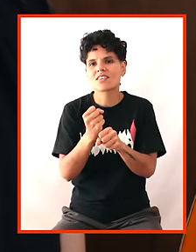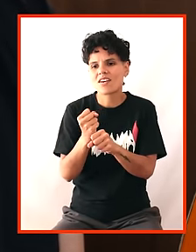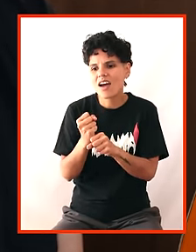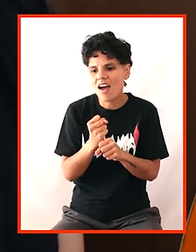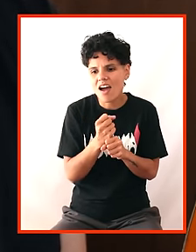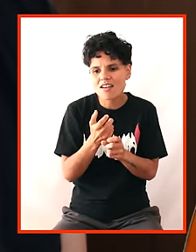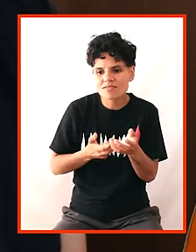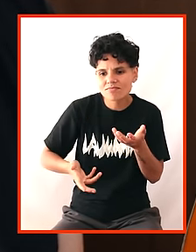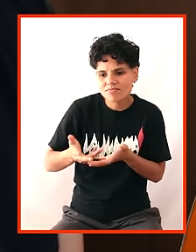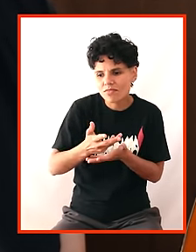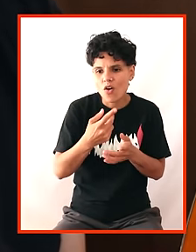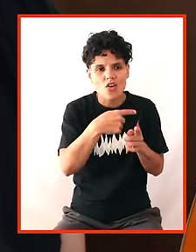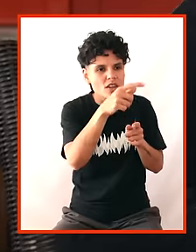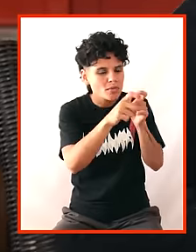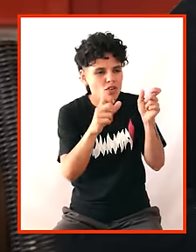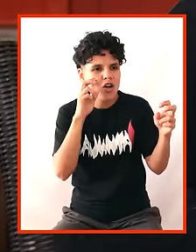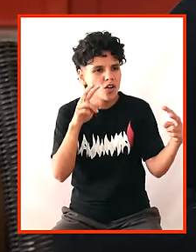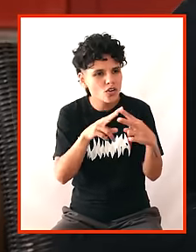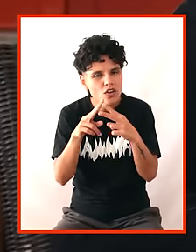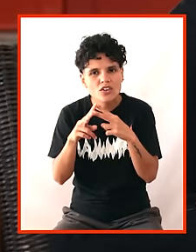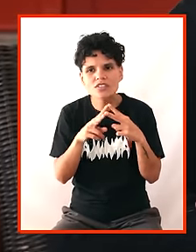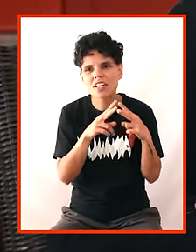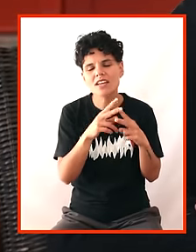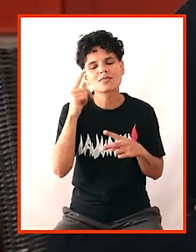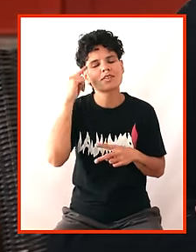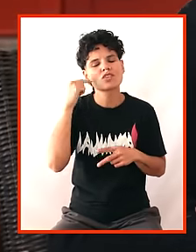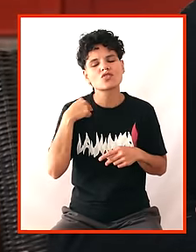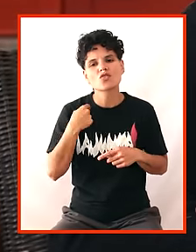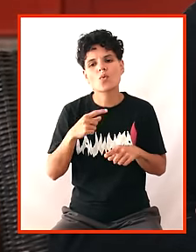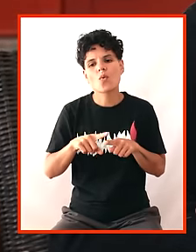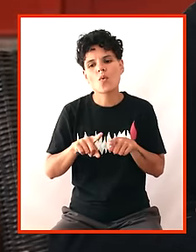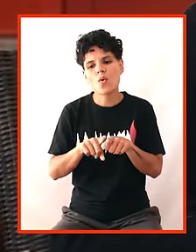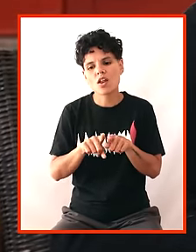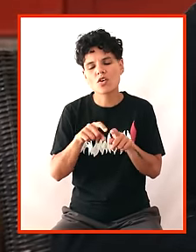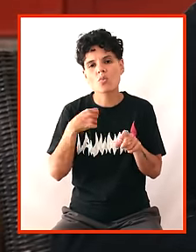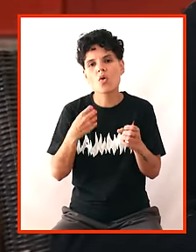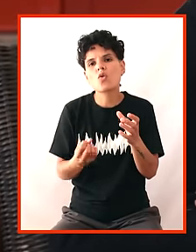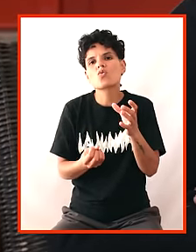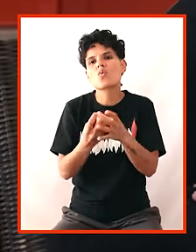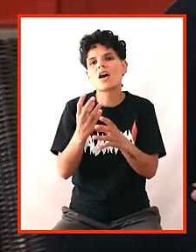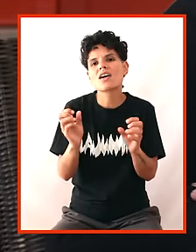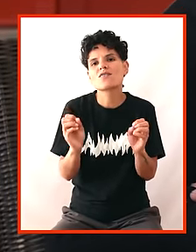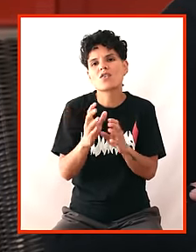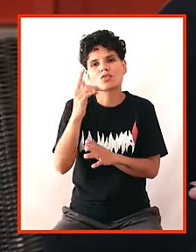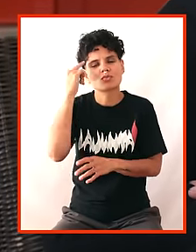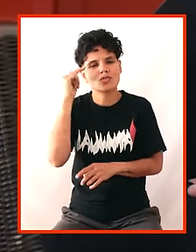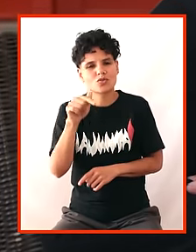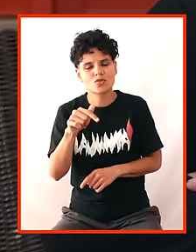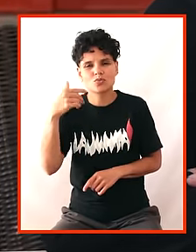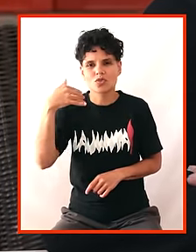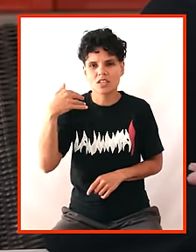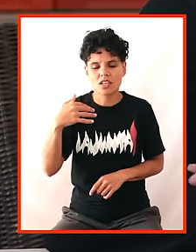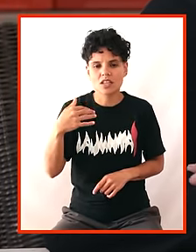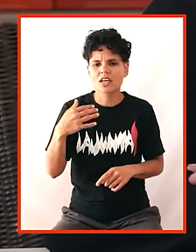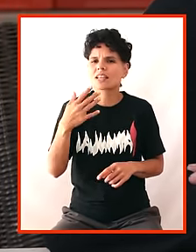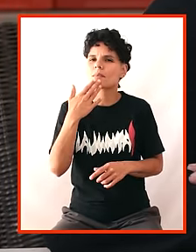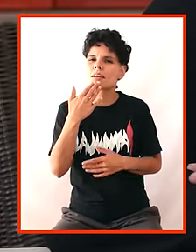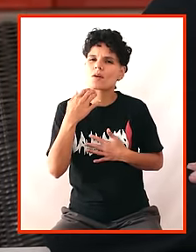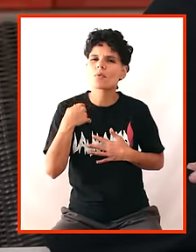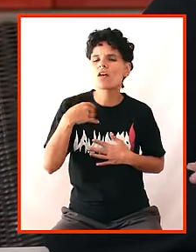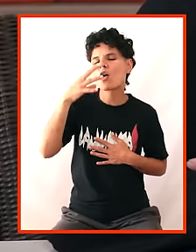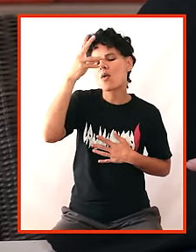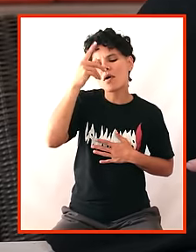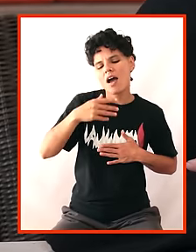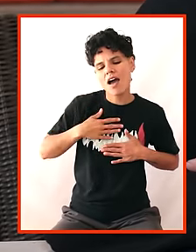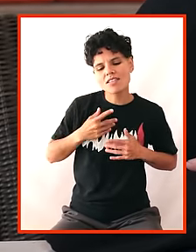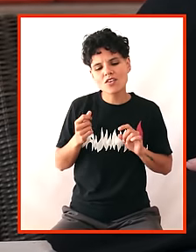Es bueno también como refrescar eso. Que uno lo ve de lo más romántico, de lo más como desde afuera, que nunca se pare, que nunca